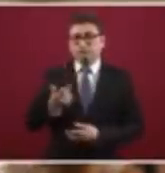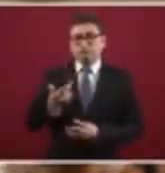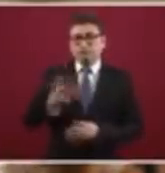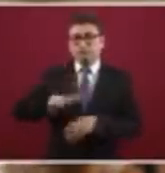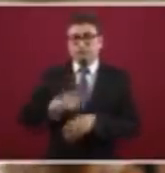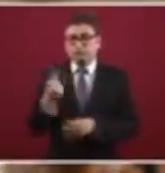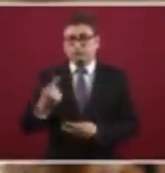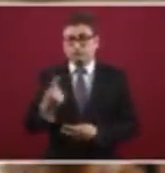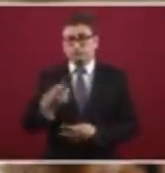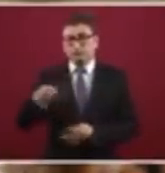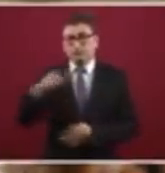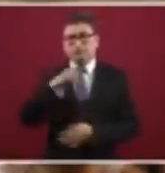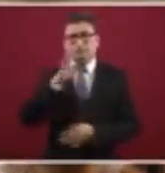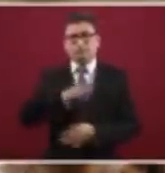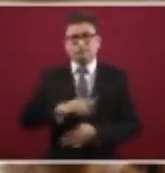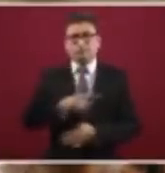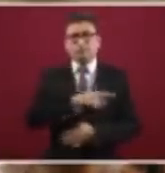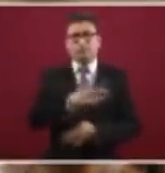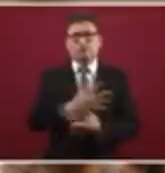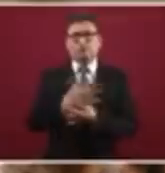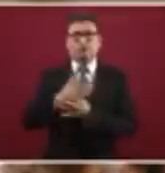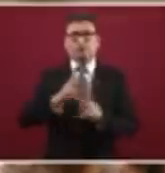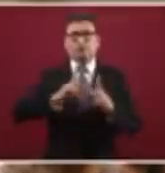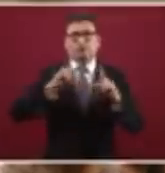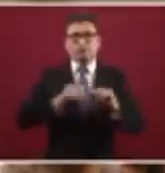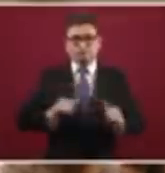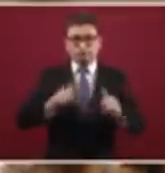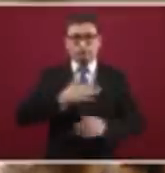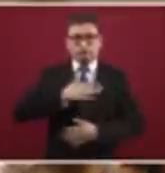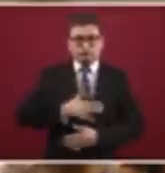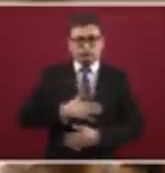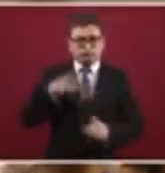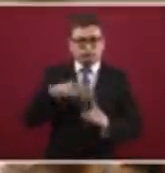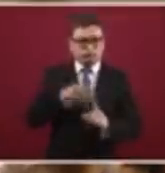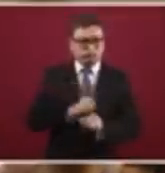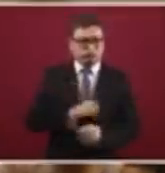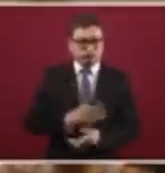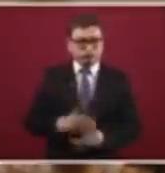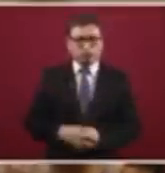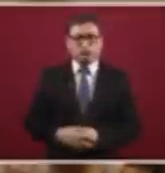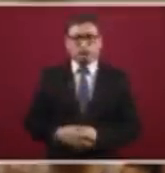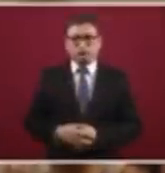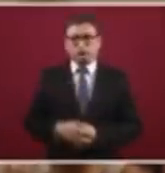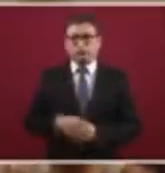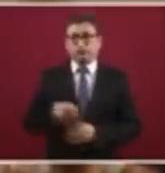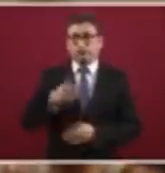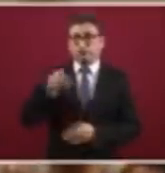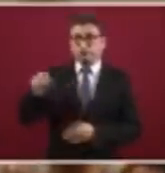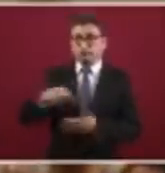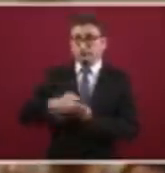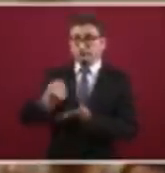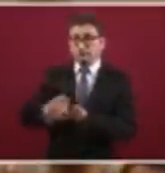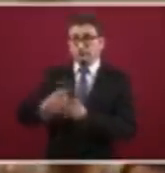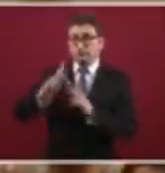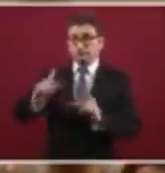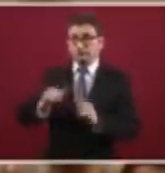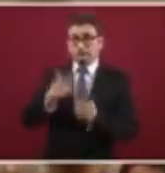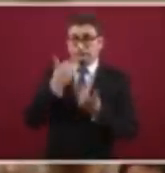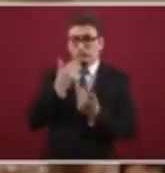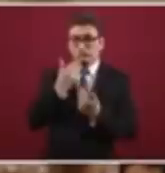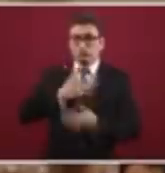dice paz justicia para la paz en este lugar no hay paz ni hay justicia